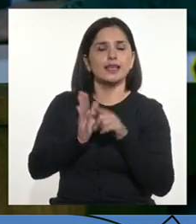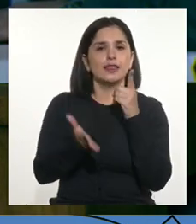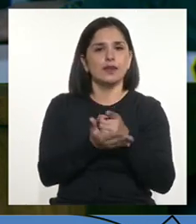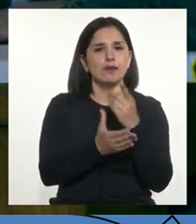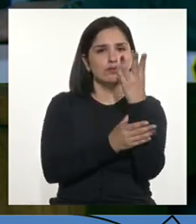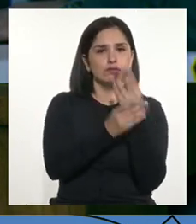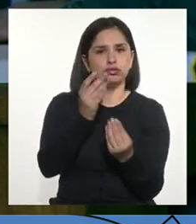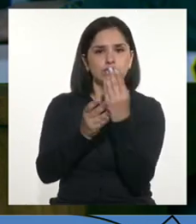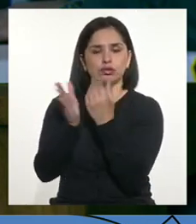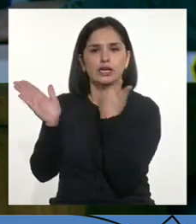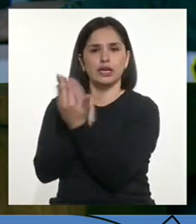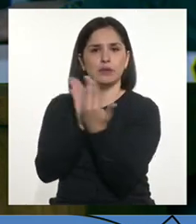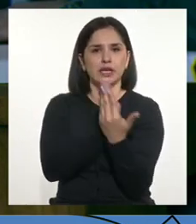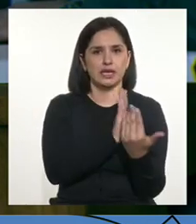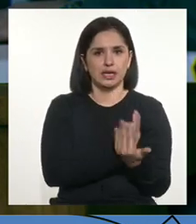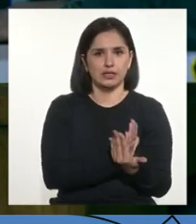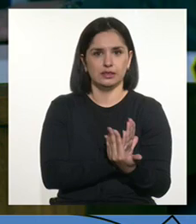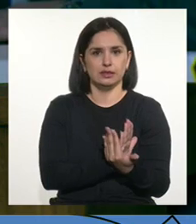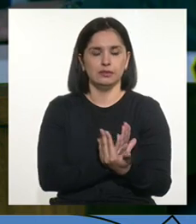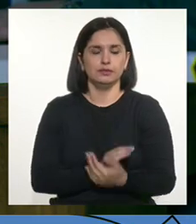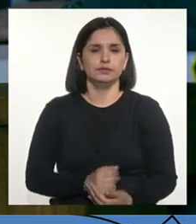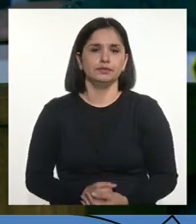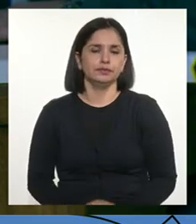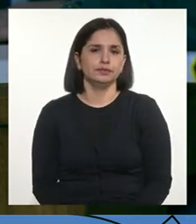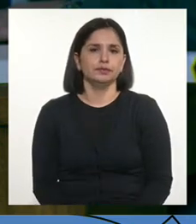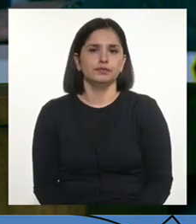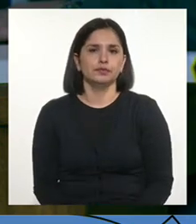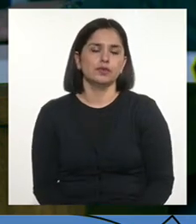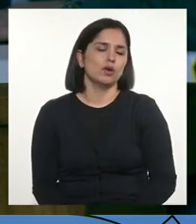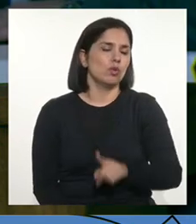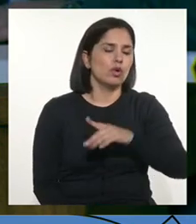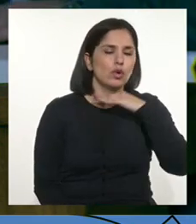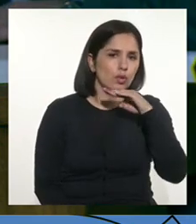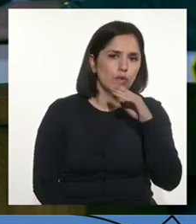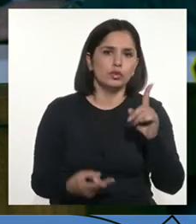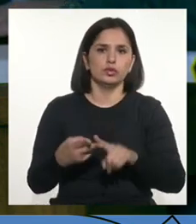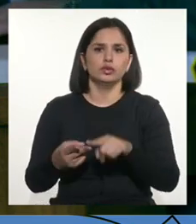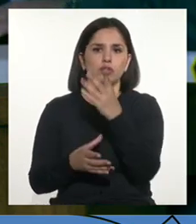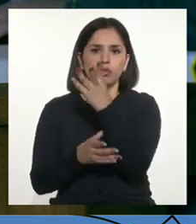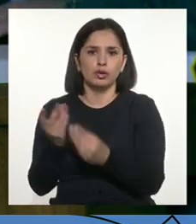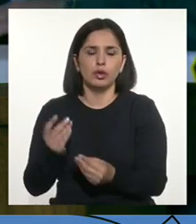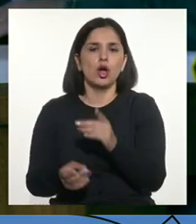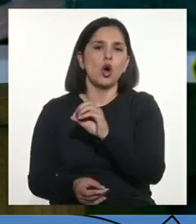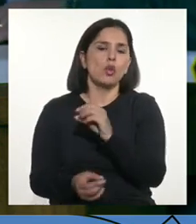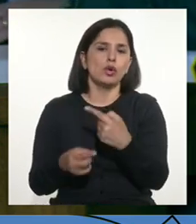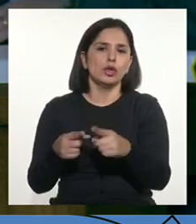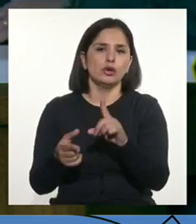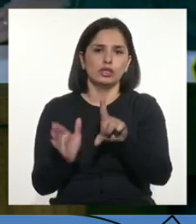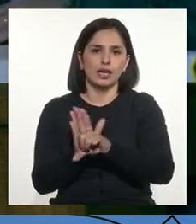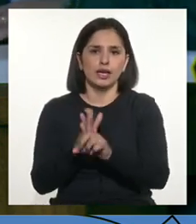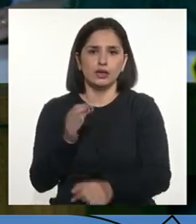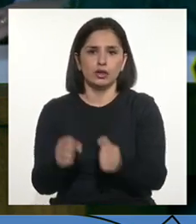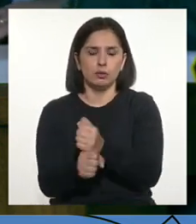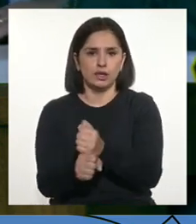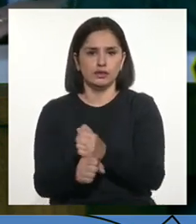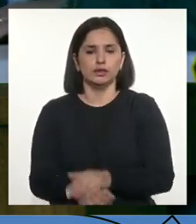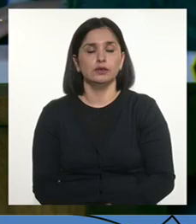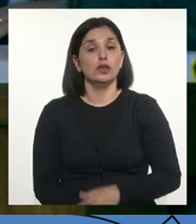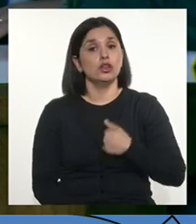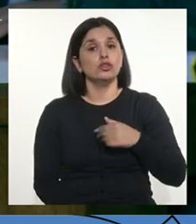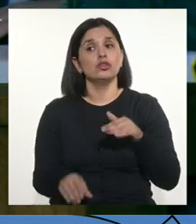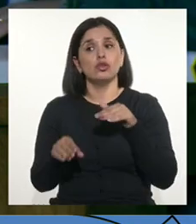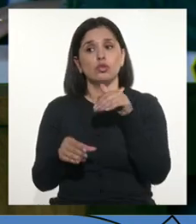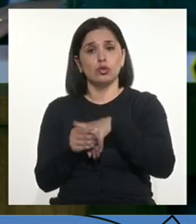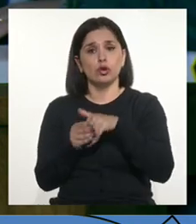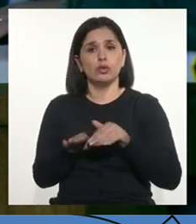por estar en cualquiera de las potencias antes consideradas de su uso obsolescencia o por haber sido tácitamente derogadas yo voy a estar a favor